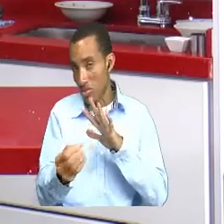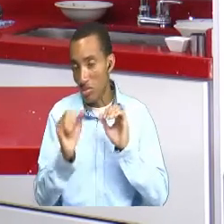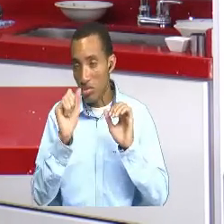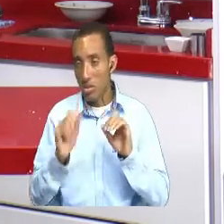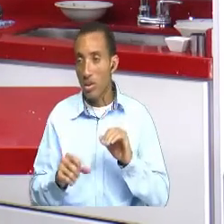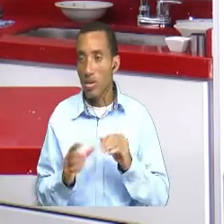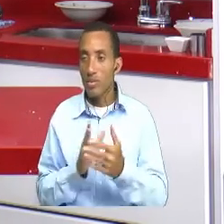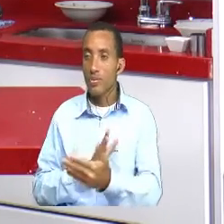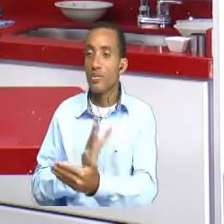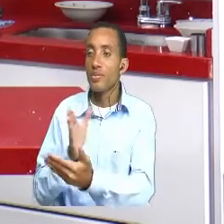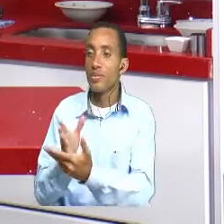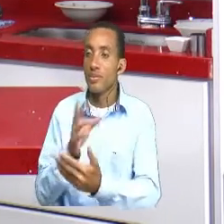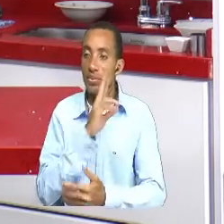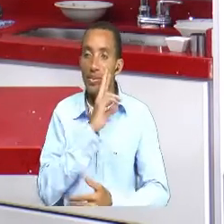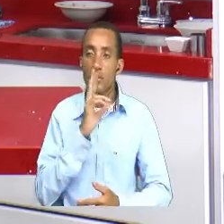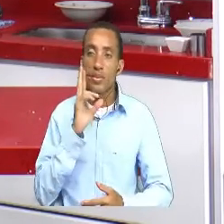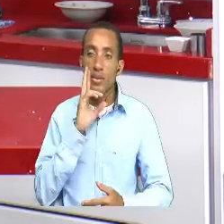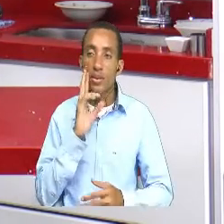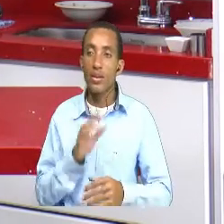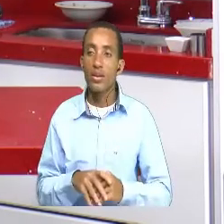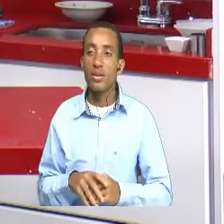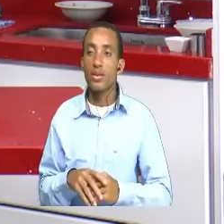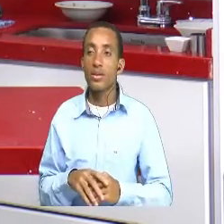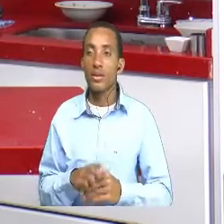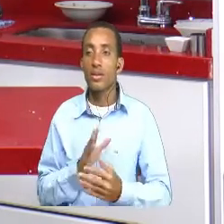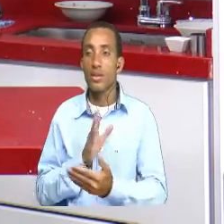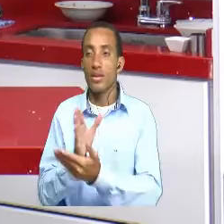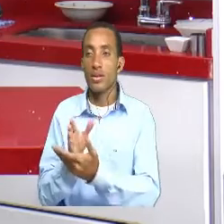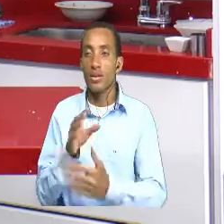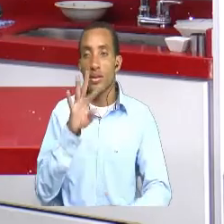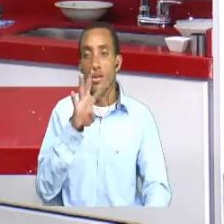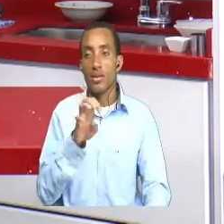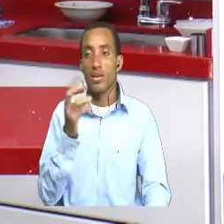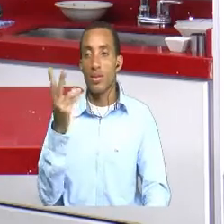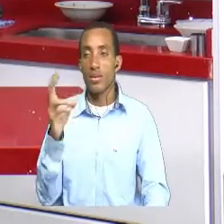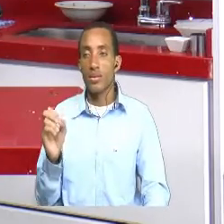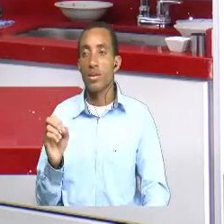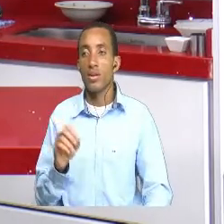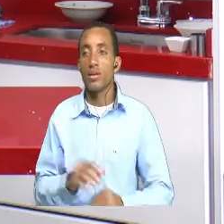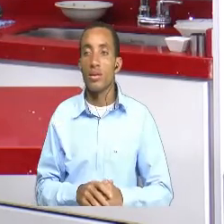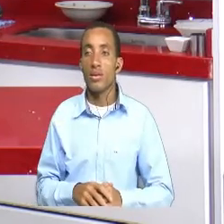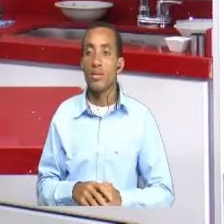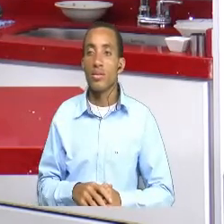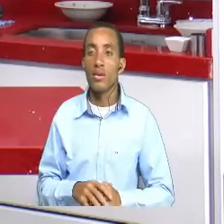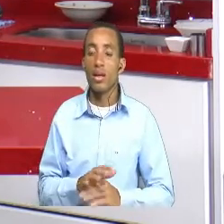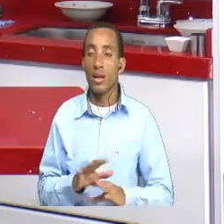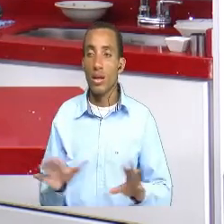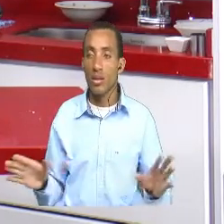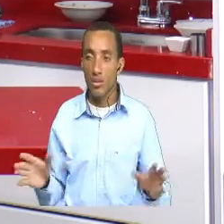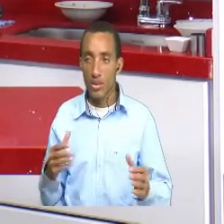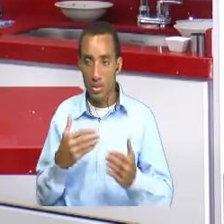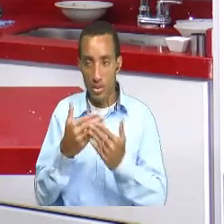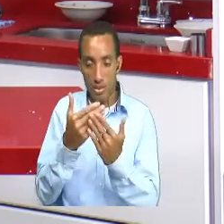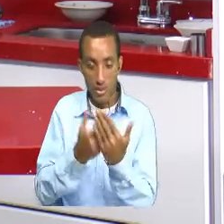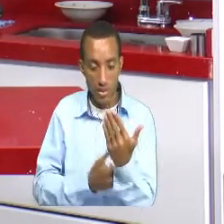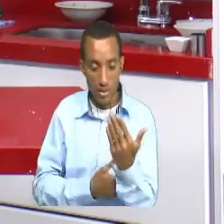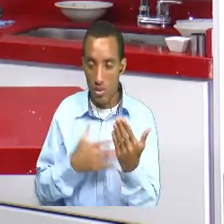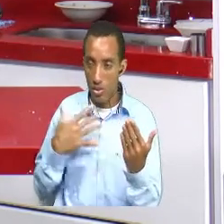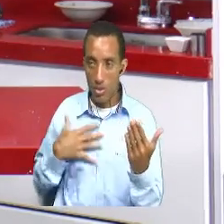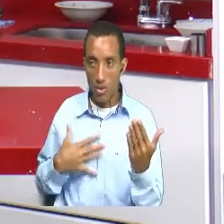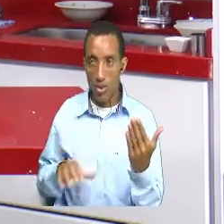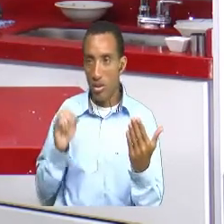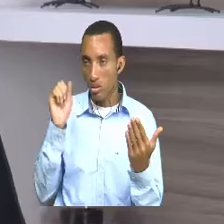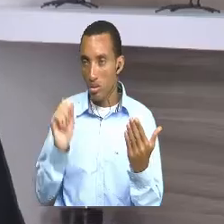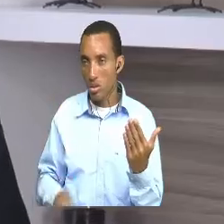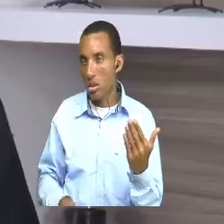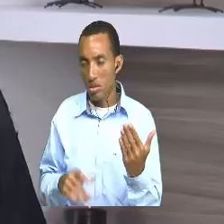lo prueben nuestro restaurante de 920 si allá ese plato no va a estar en la carta pero en cualquier momento lo pueden pedir